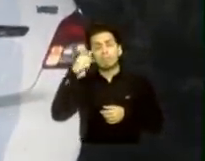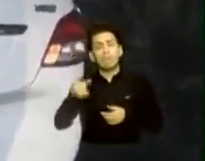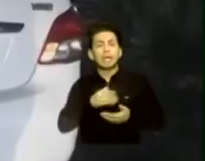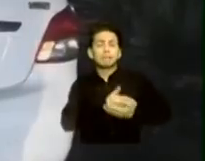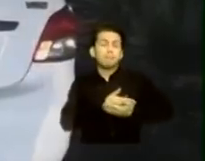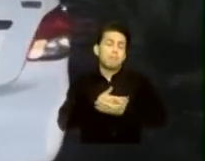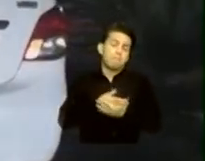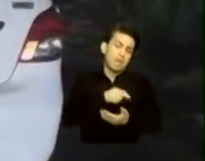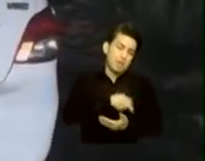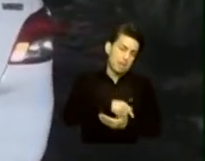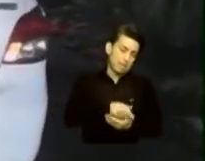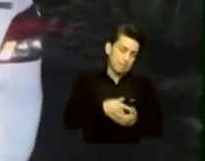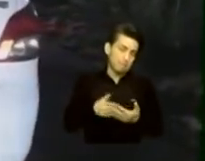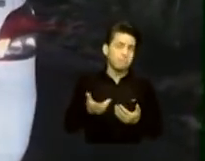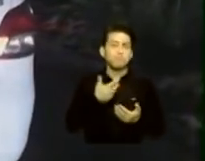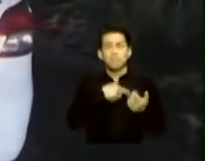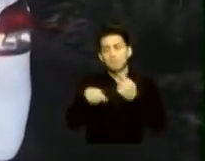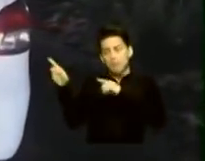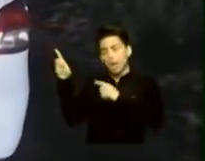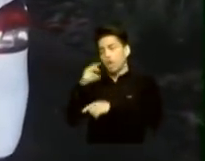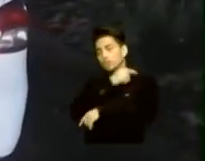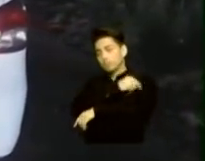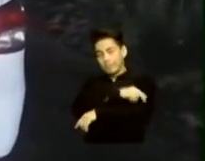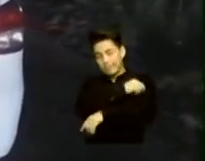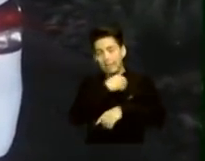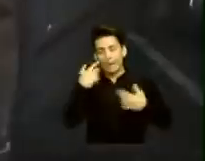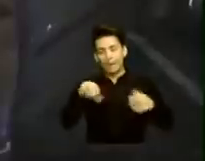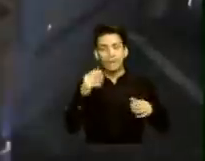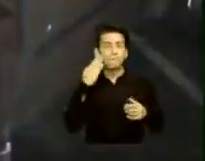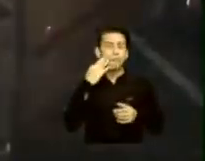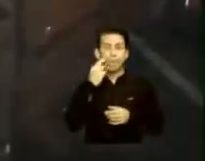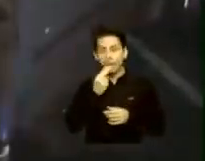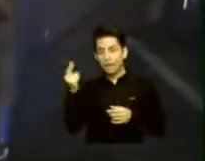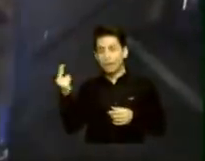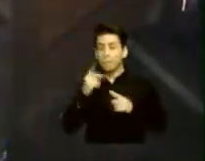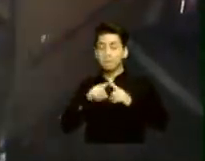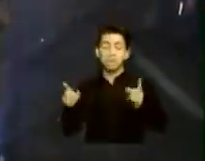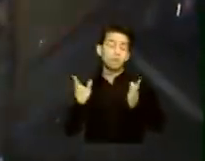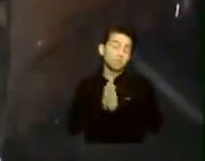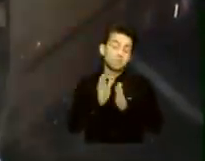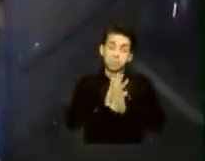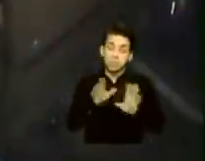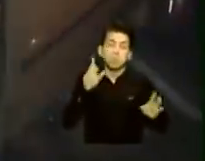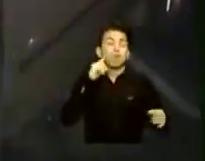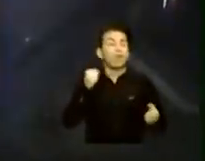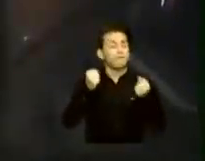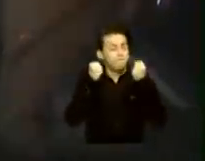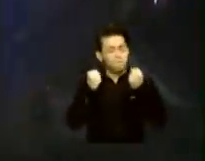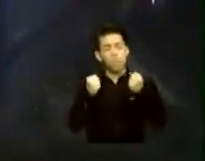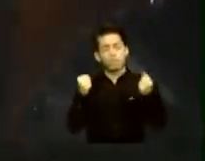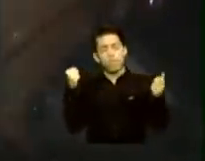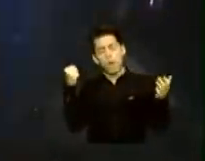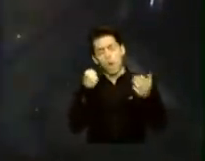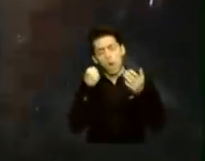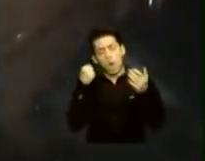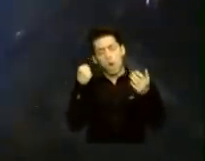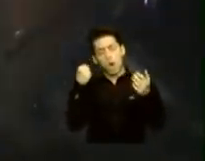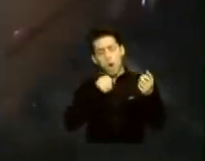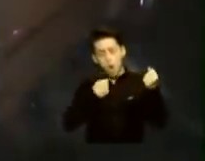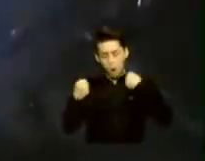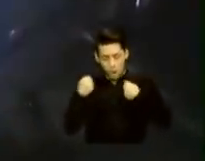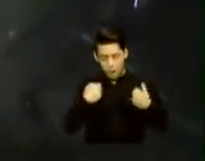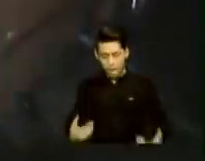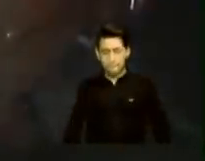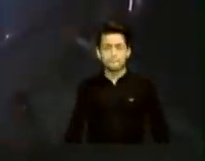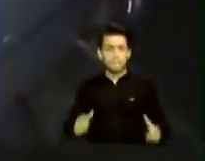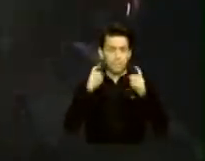del hospital regional, el menor dejó de existir debido a los fuertes golpes que recibió en partes vitales de su pequeño cuerpo. Mientras tanto, en el